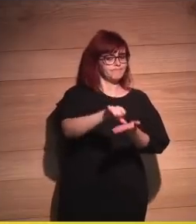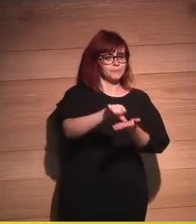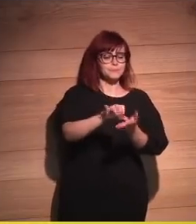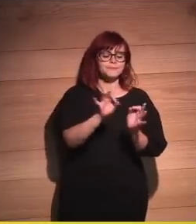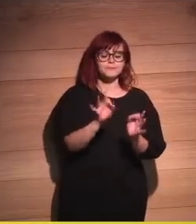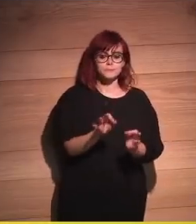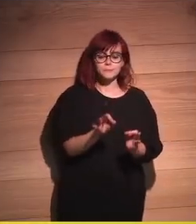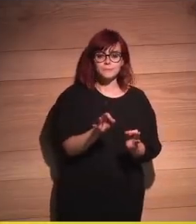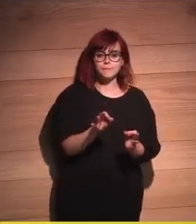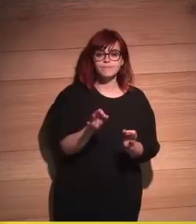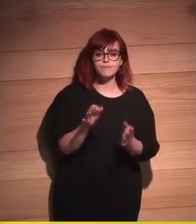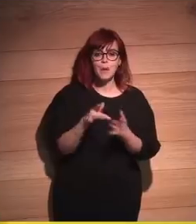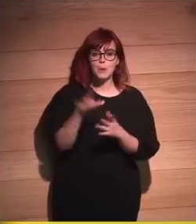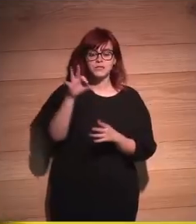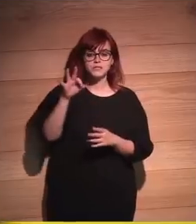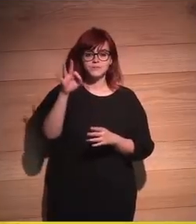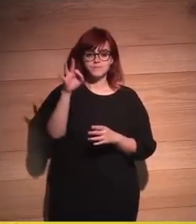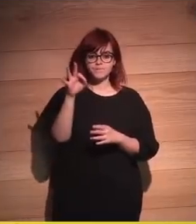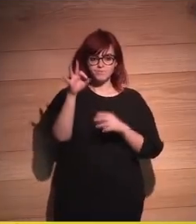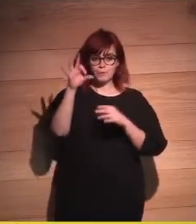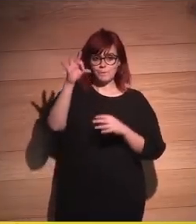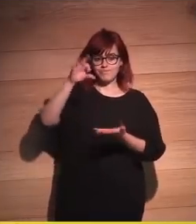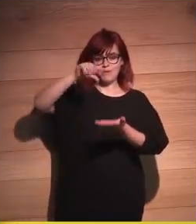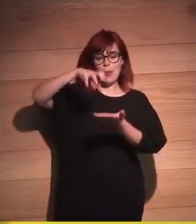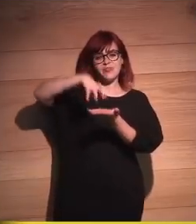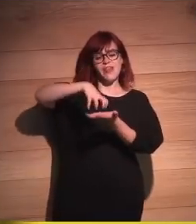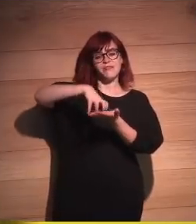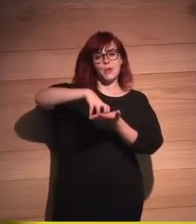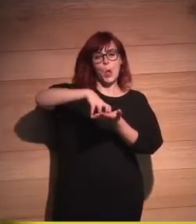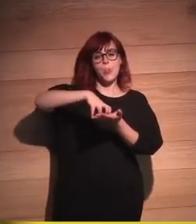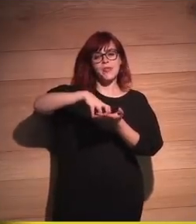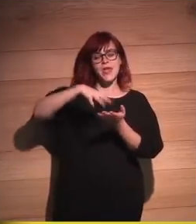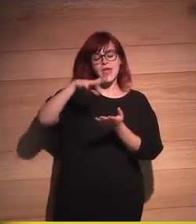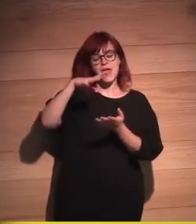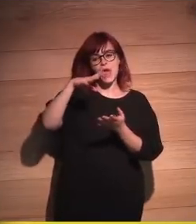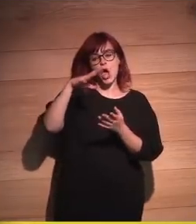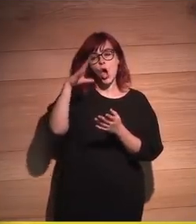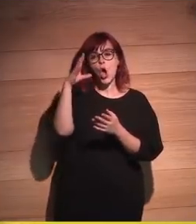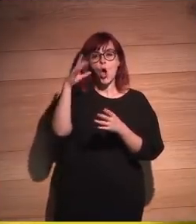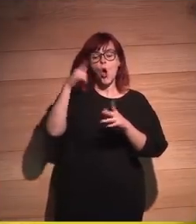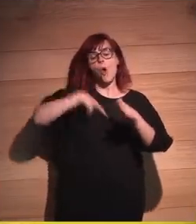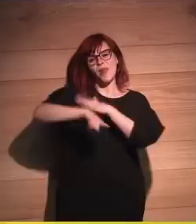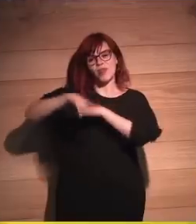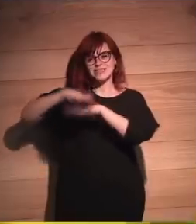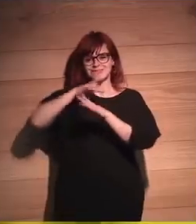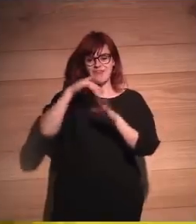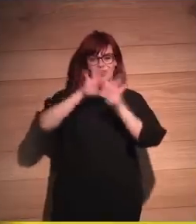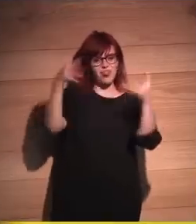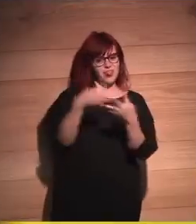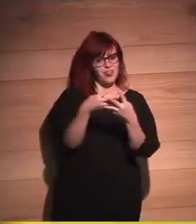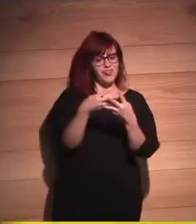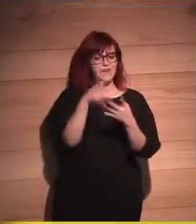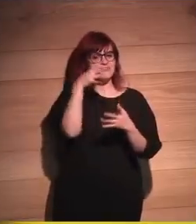agrupa es el SOC, el Centro de Operaciones de Ciberseguridad, que agrupa tanto